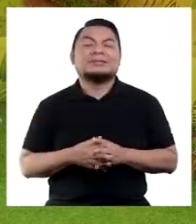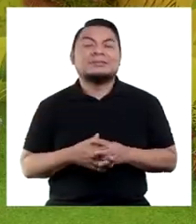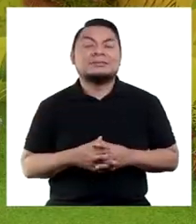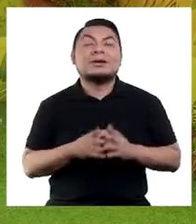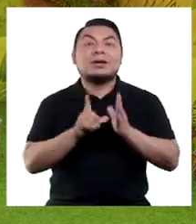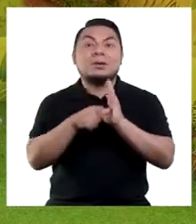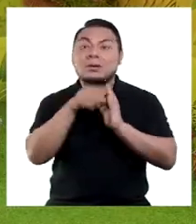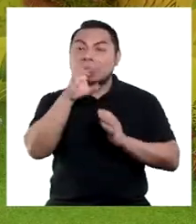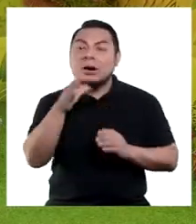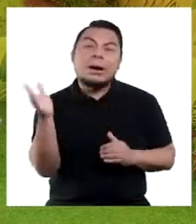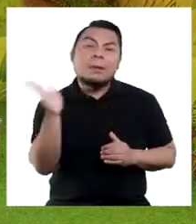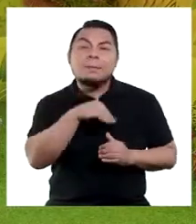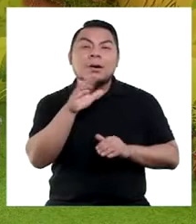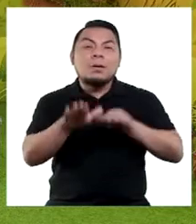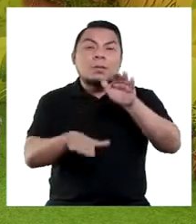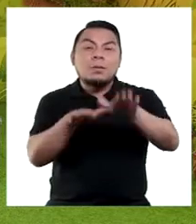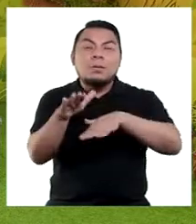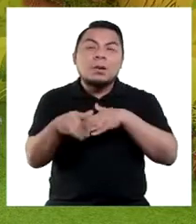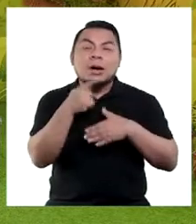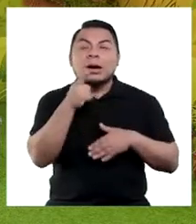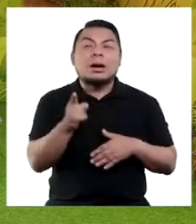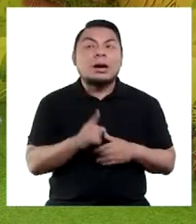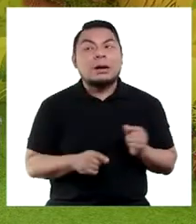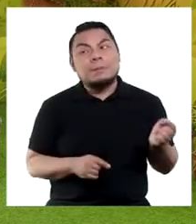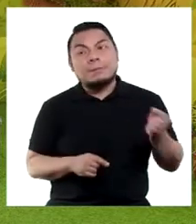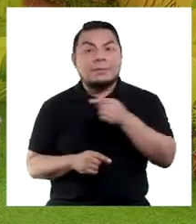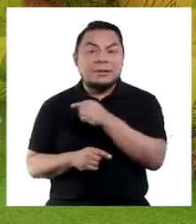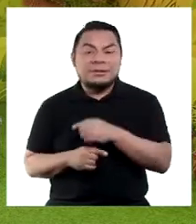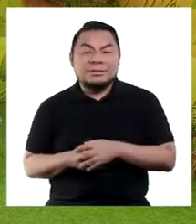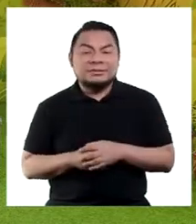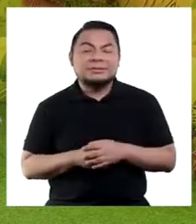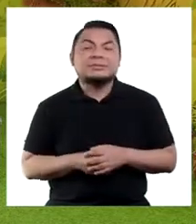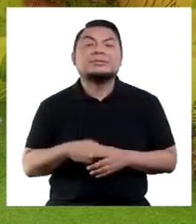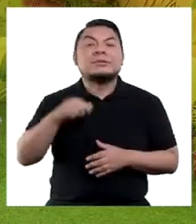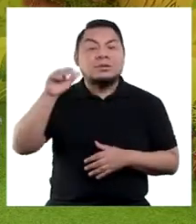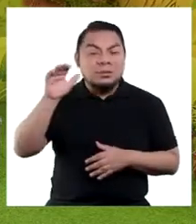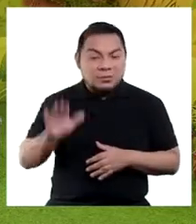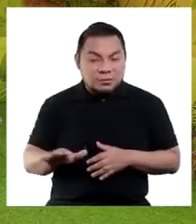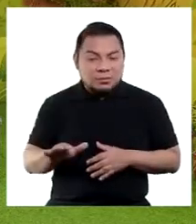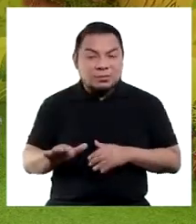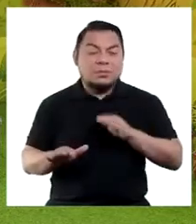luego dijo caminamos tres pasos hacia un lado